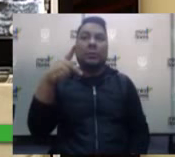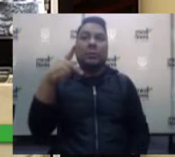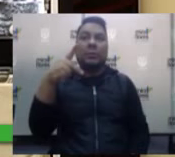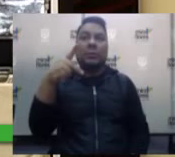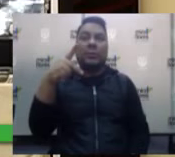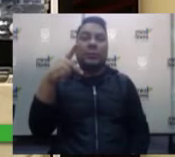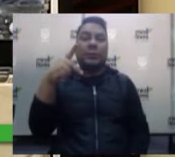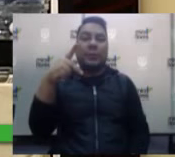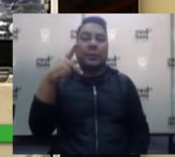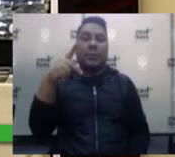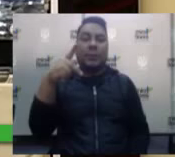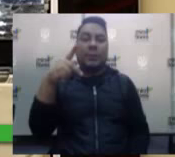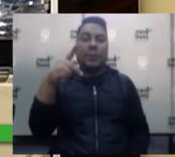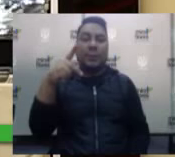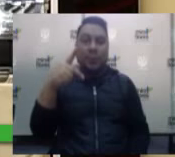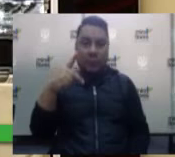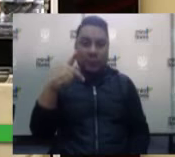K.